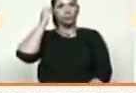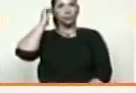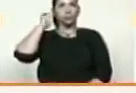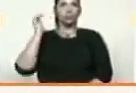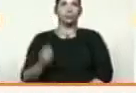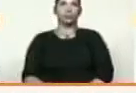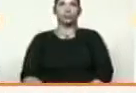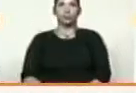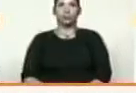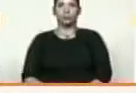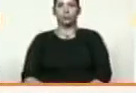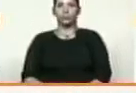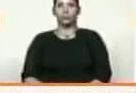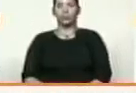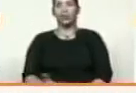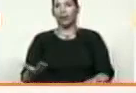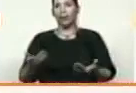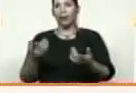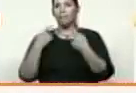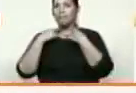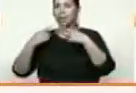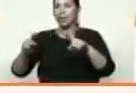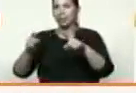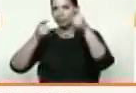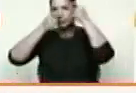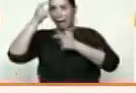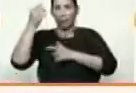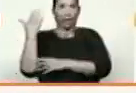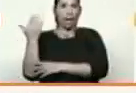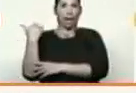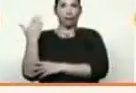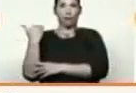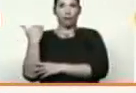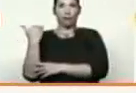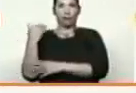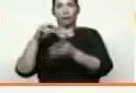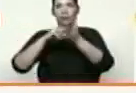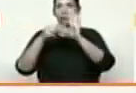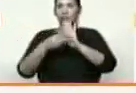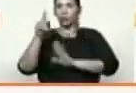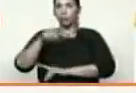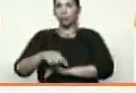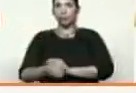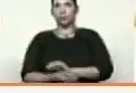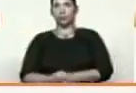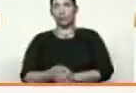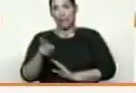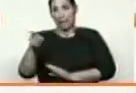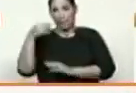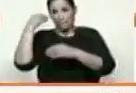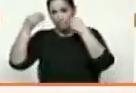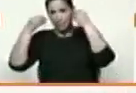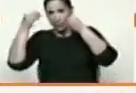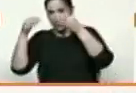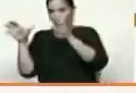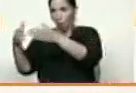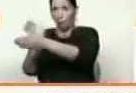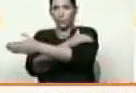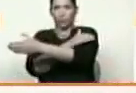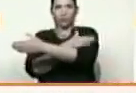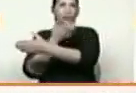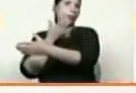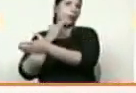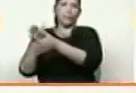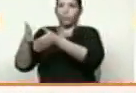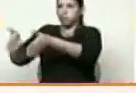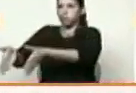pasando por la desaparición física de Chávez. Y lo que significó que ellos pensaron que liquidando a